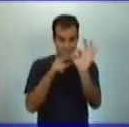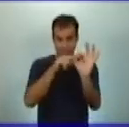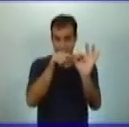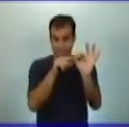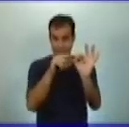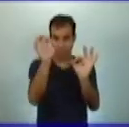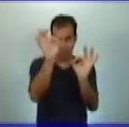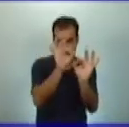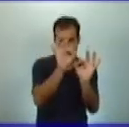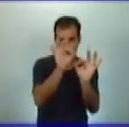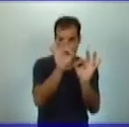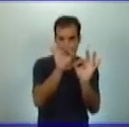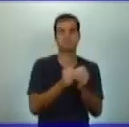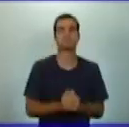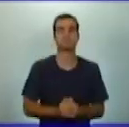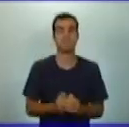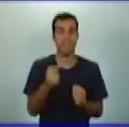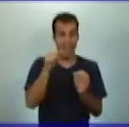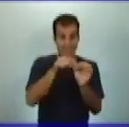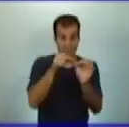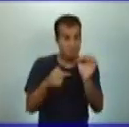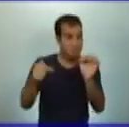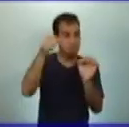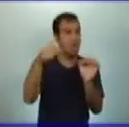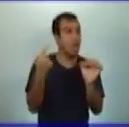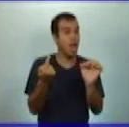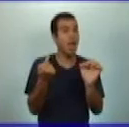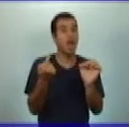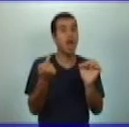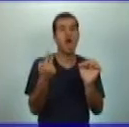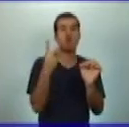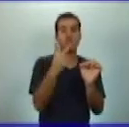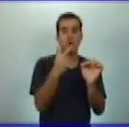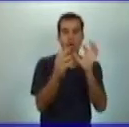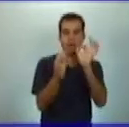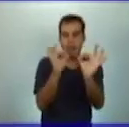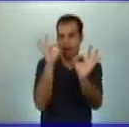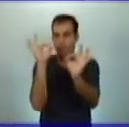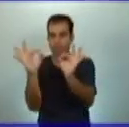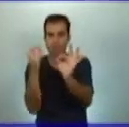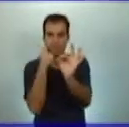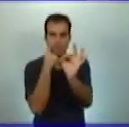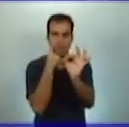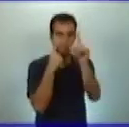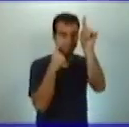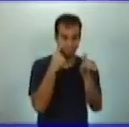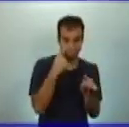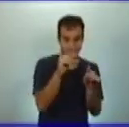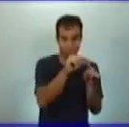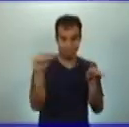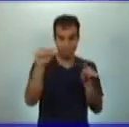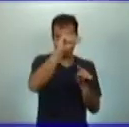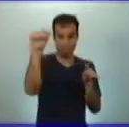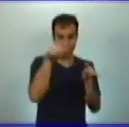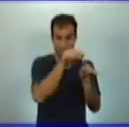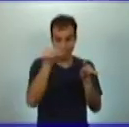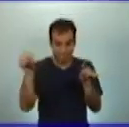nivel siempre vamos a ubicar como máximo 2 electrones, porque ese nivel admite 2